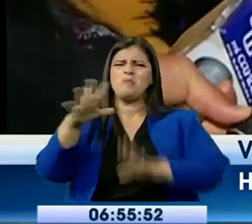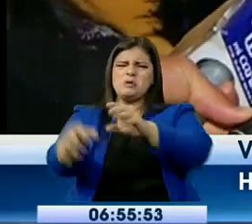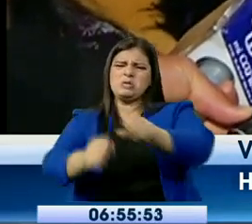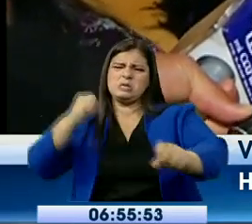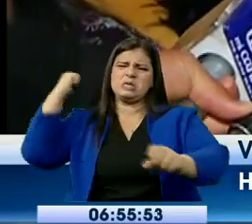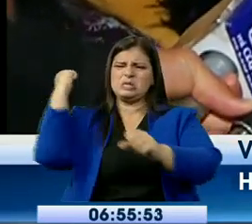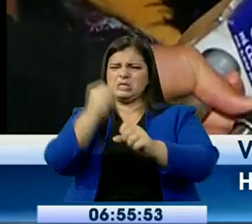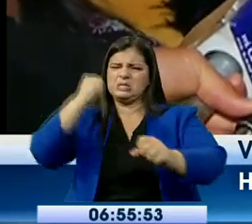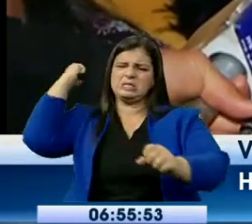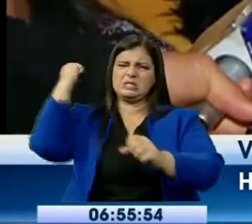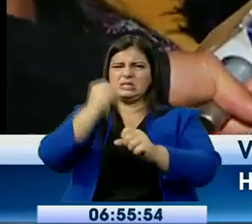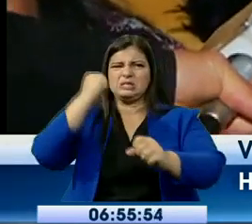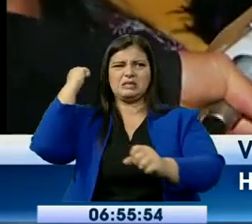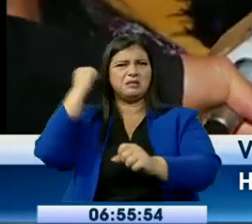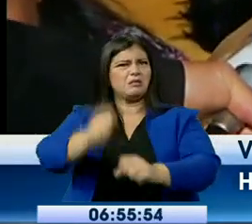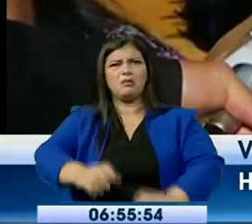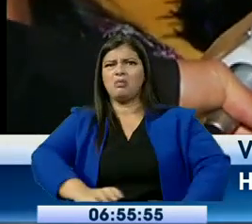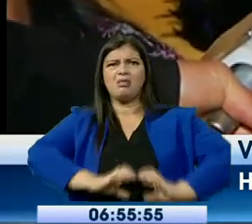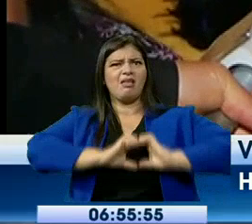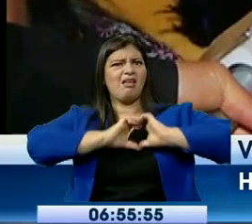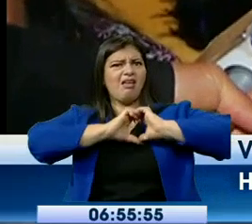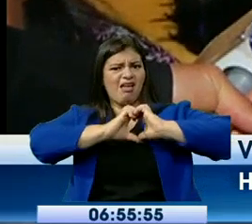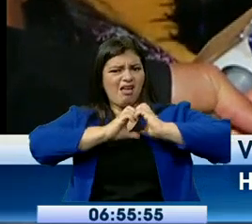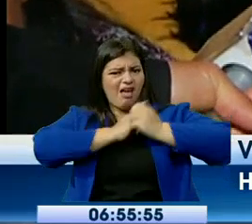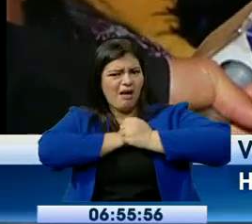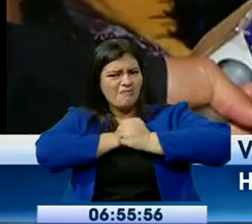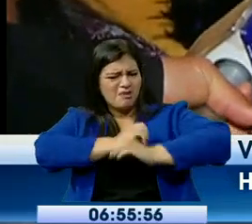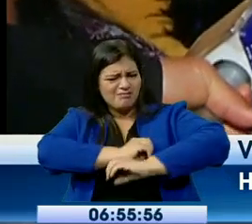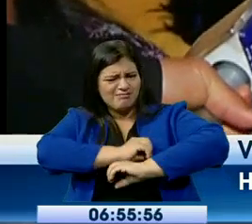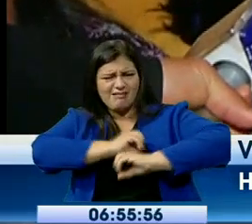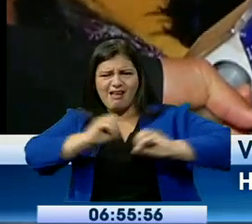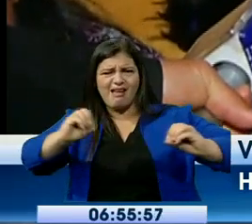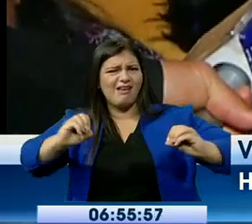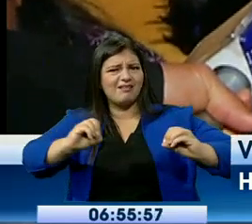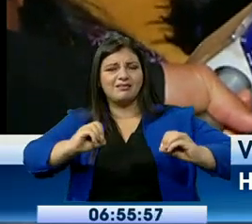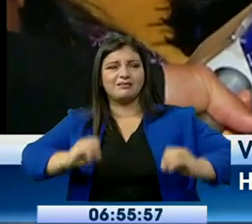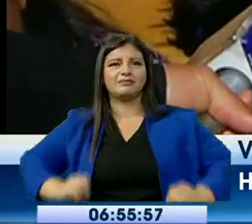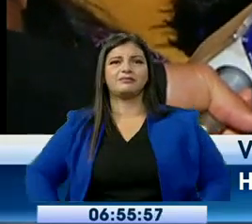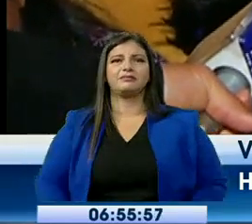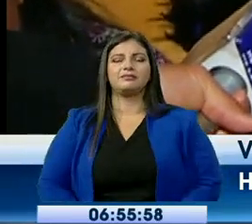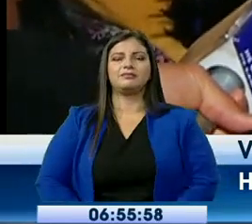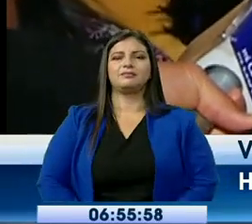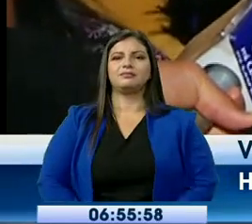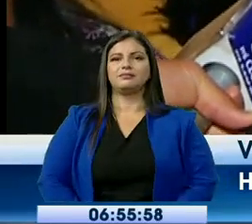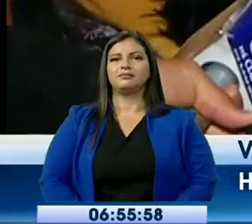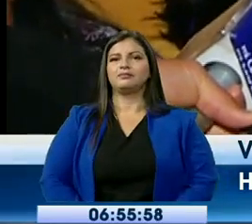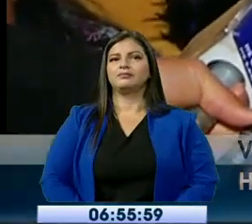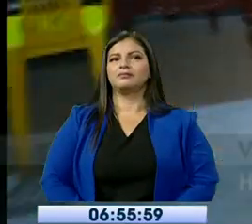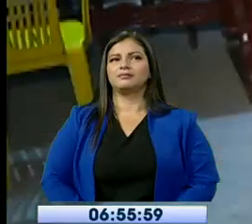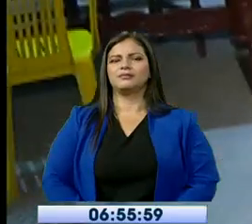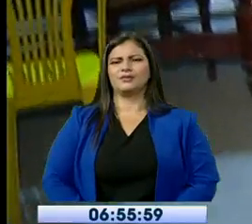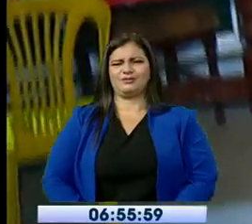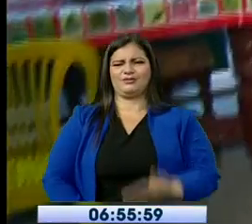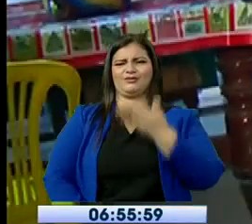creo que eso va a ser en pleno 14 de febrero amor. Eso no es amor, pues. Eso es irónico.